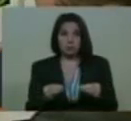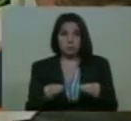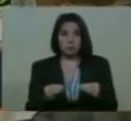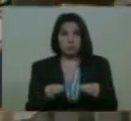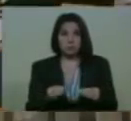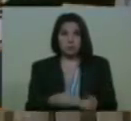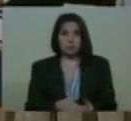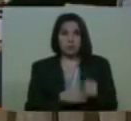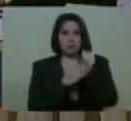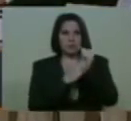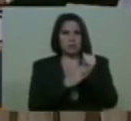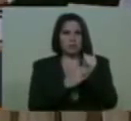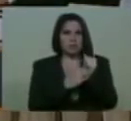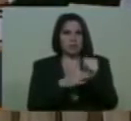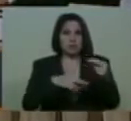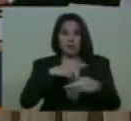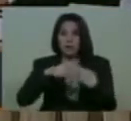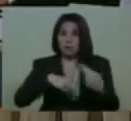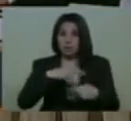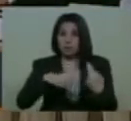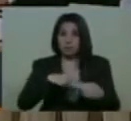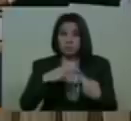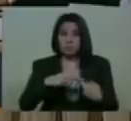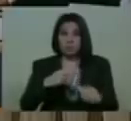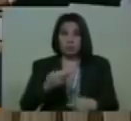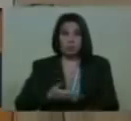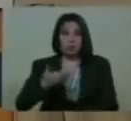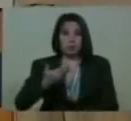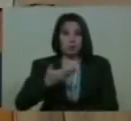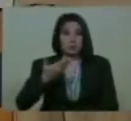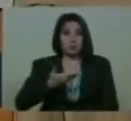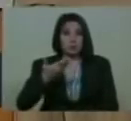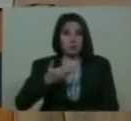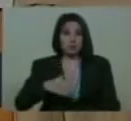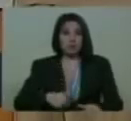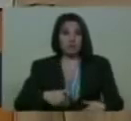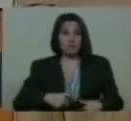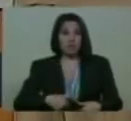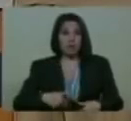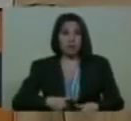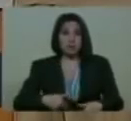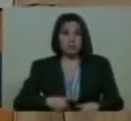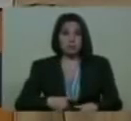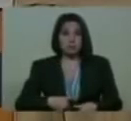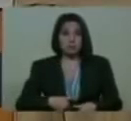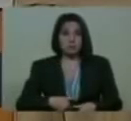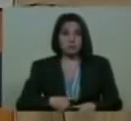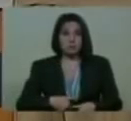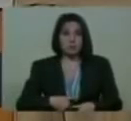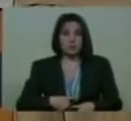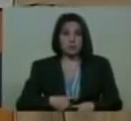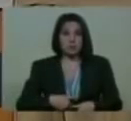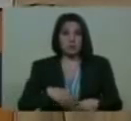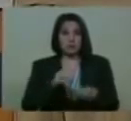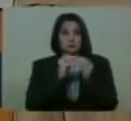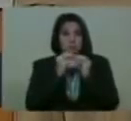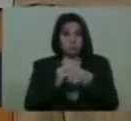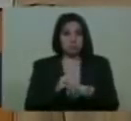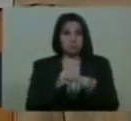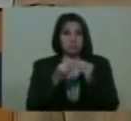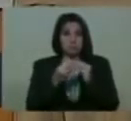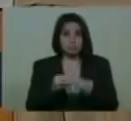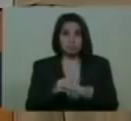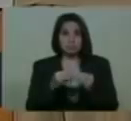líderes de la revolución del alto mando político que hagamos un esfuerzo extraordinario para corregir la